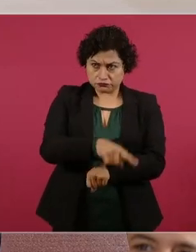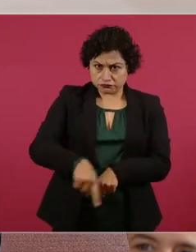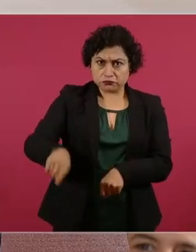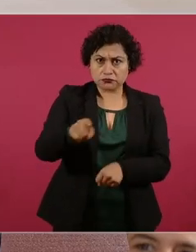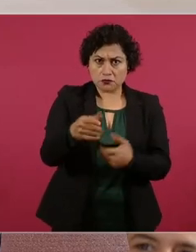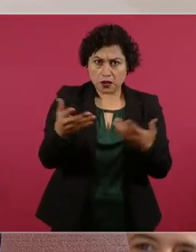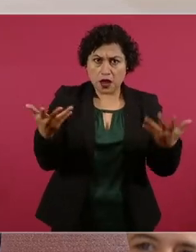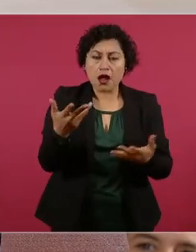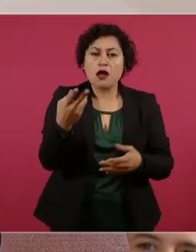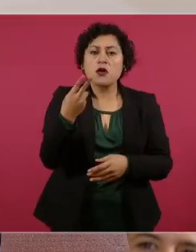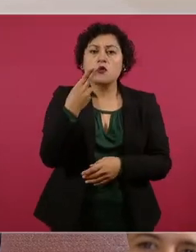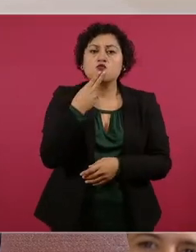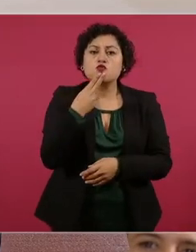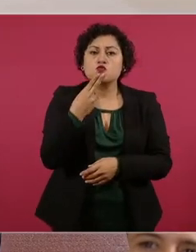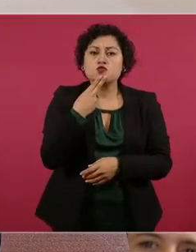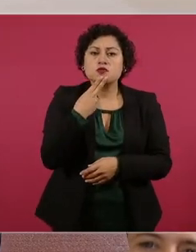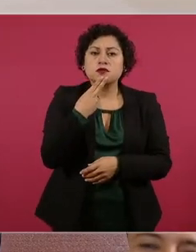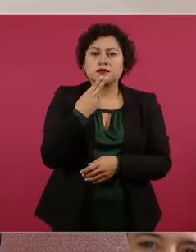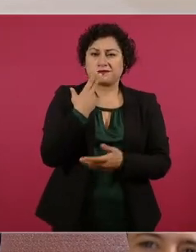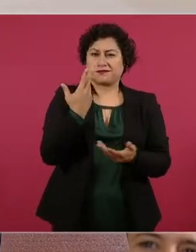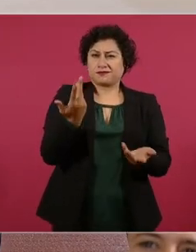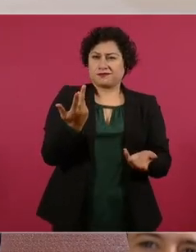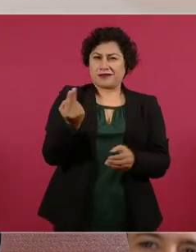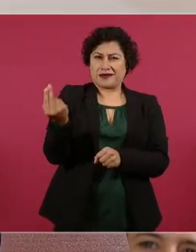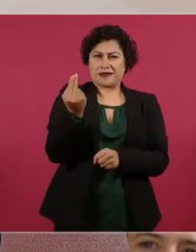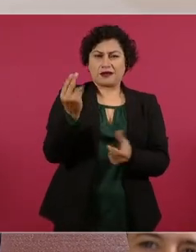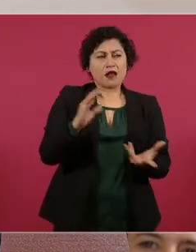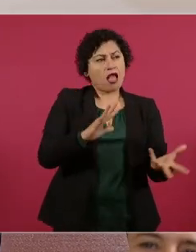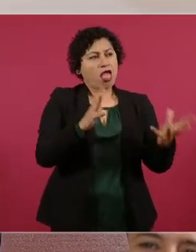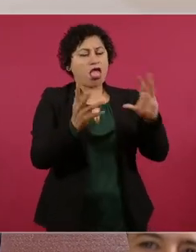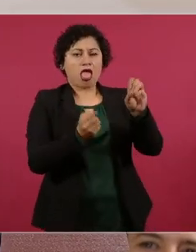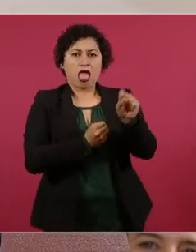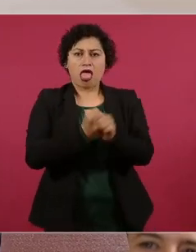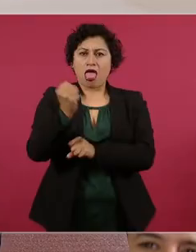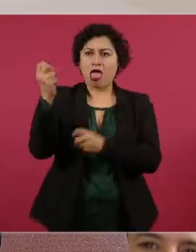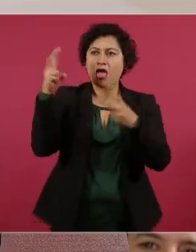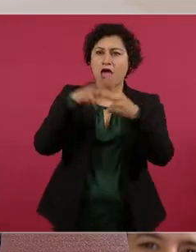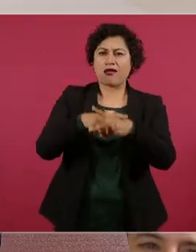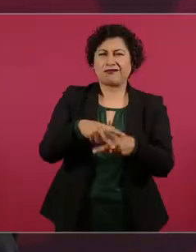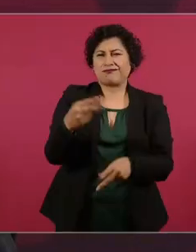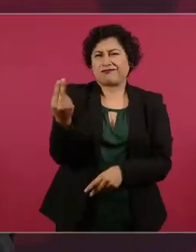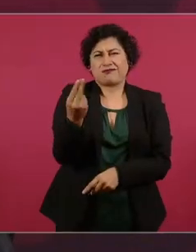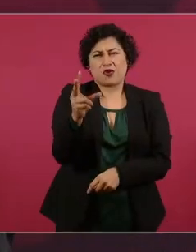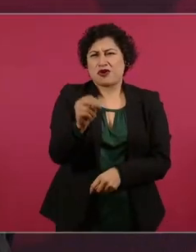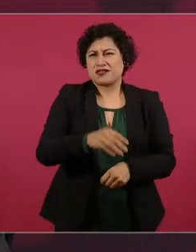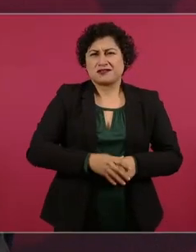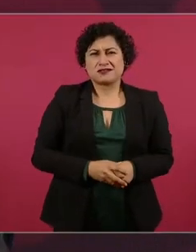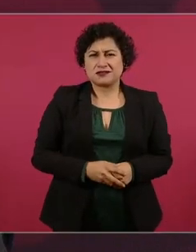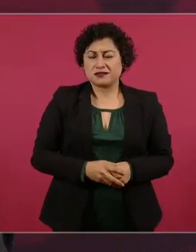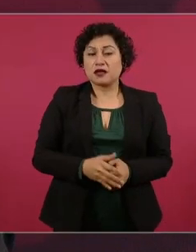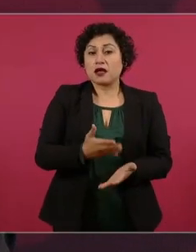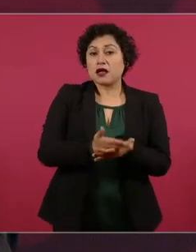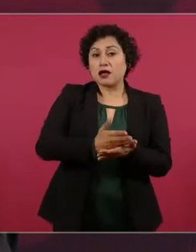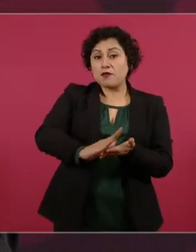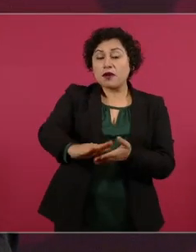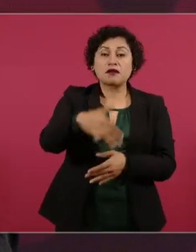fuerza y ninguna trampa. Se acabaron los fraudes electorales,